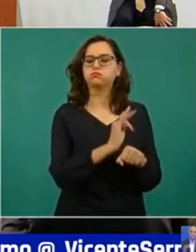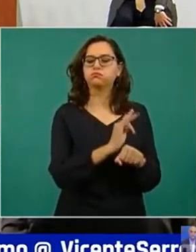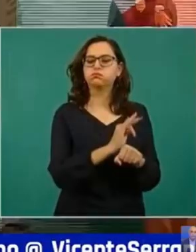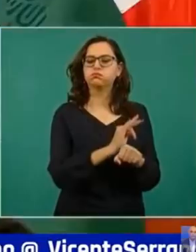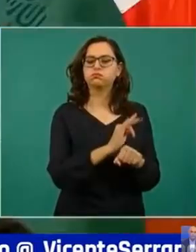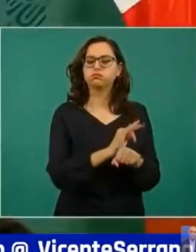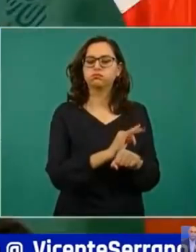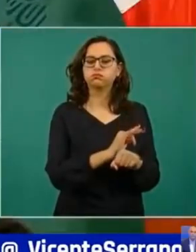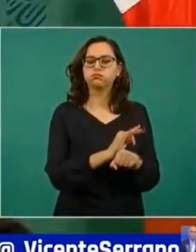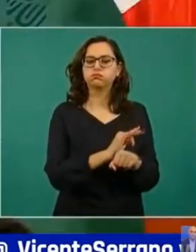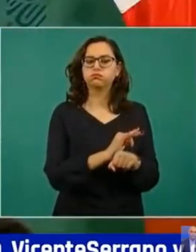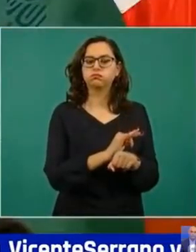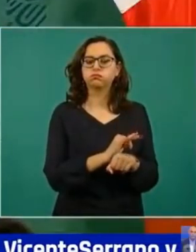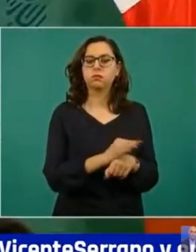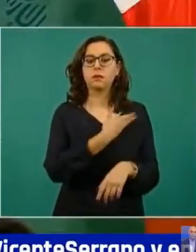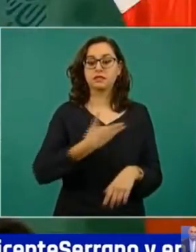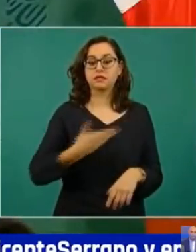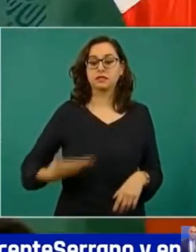con Peña